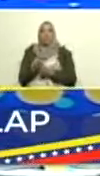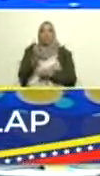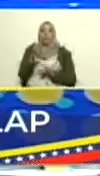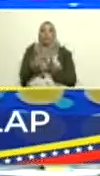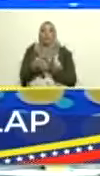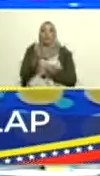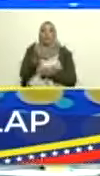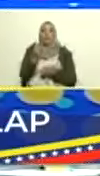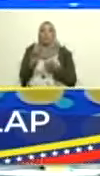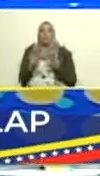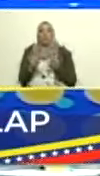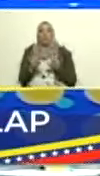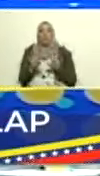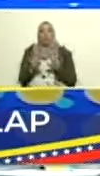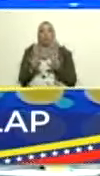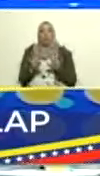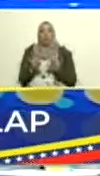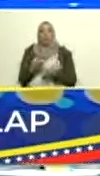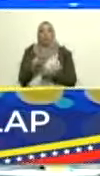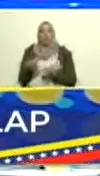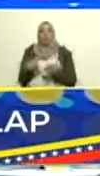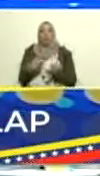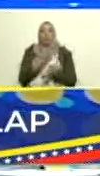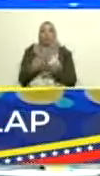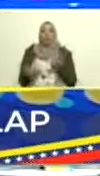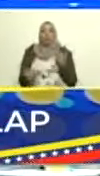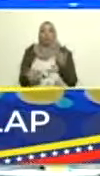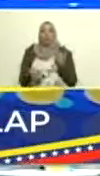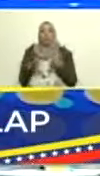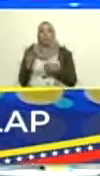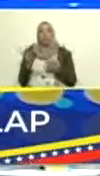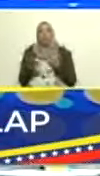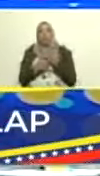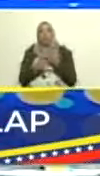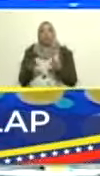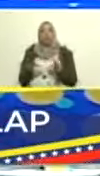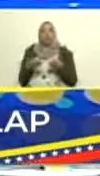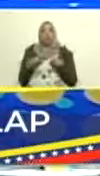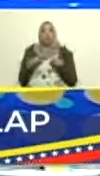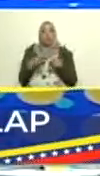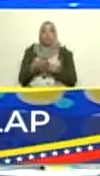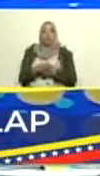2019, cuando nuestro presidente Juan Guaidó asumió la presidencia,